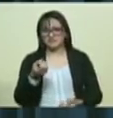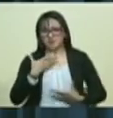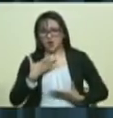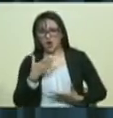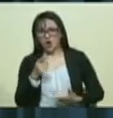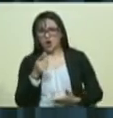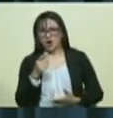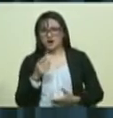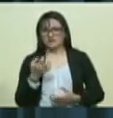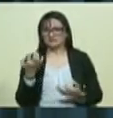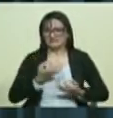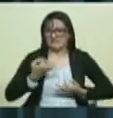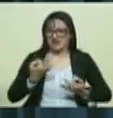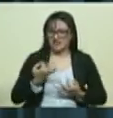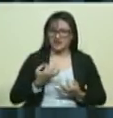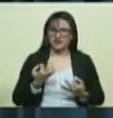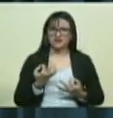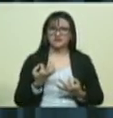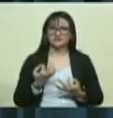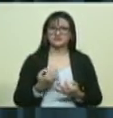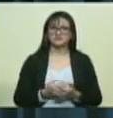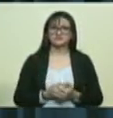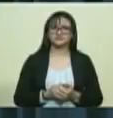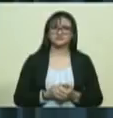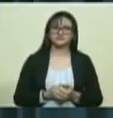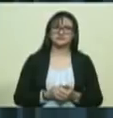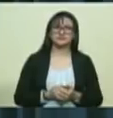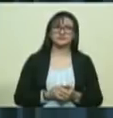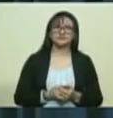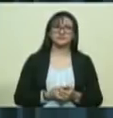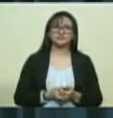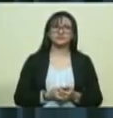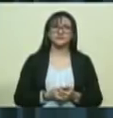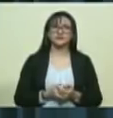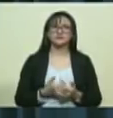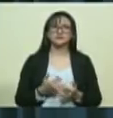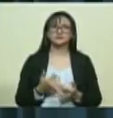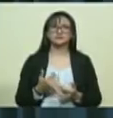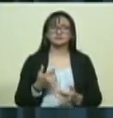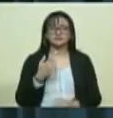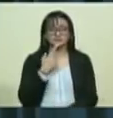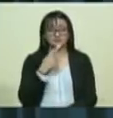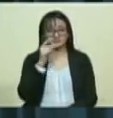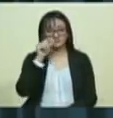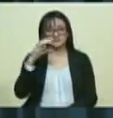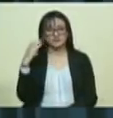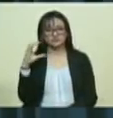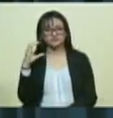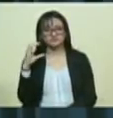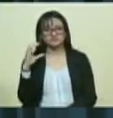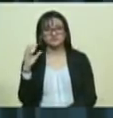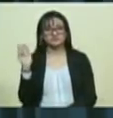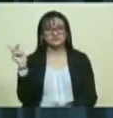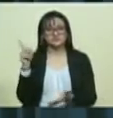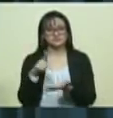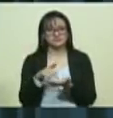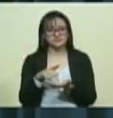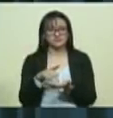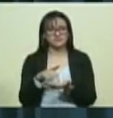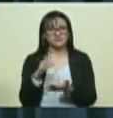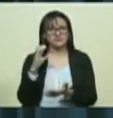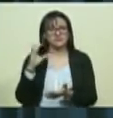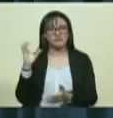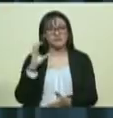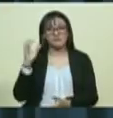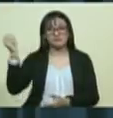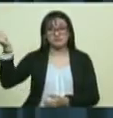ayer dijo que fuente de inteligencia le habían señalado que íbamos a copiar lo que decía que yo master colombianos desde